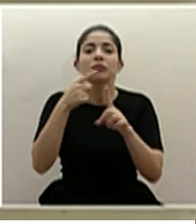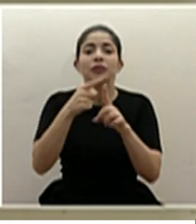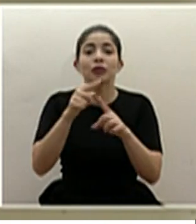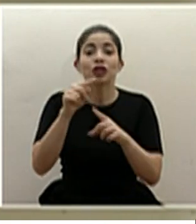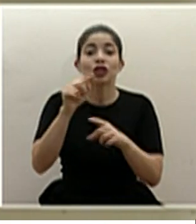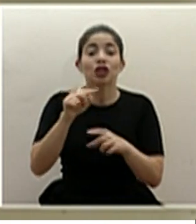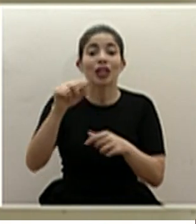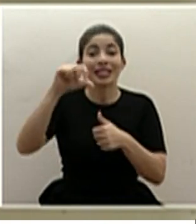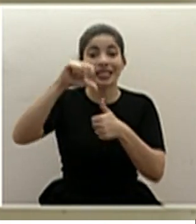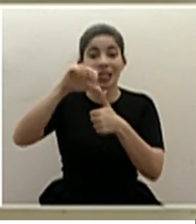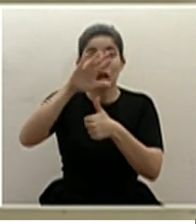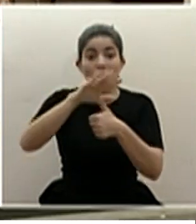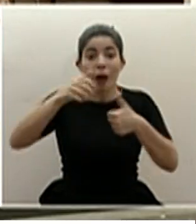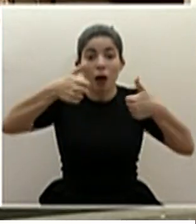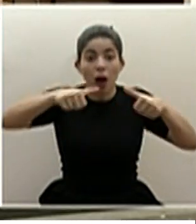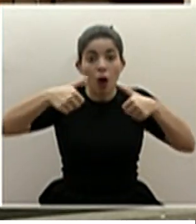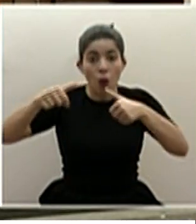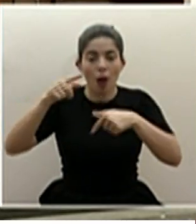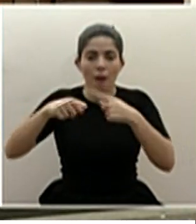zona centroamericana.